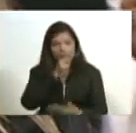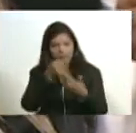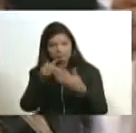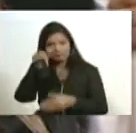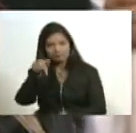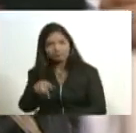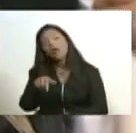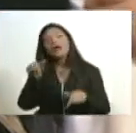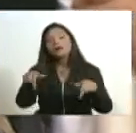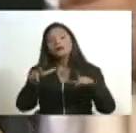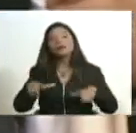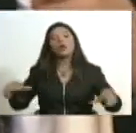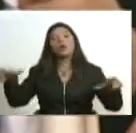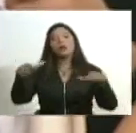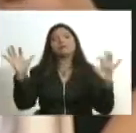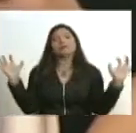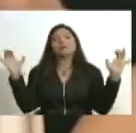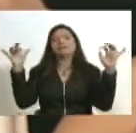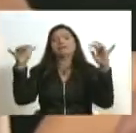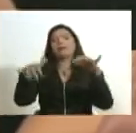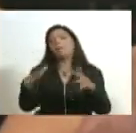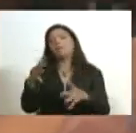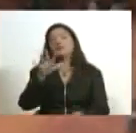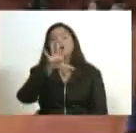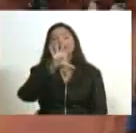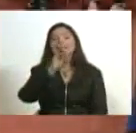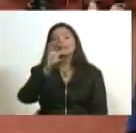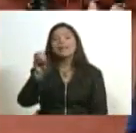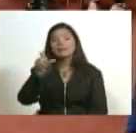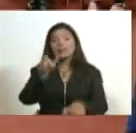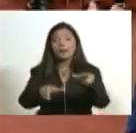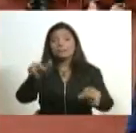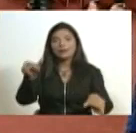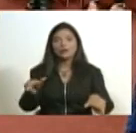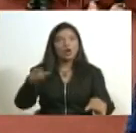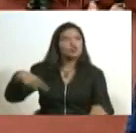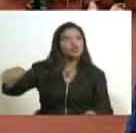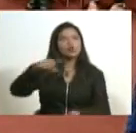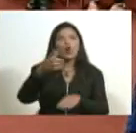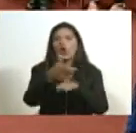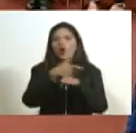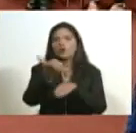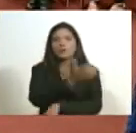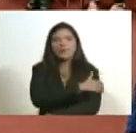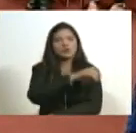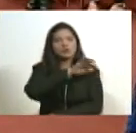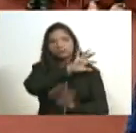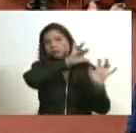Y en este salón se llenó, como 500 había, ¿verdad? La oligarquía nata del país.